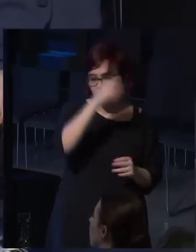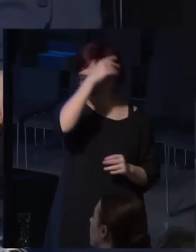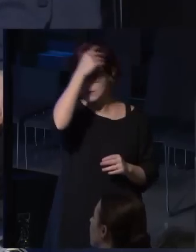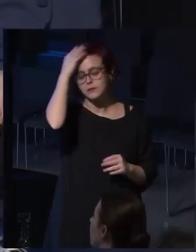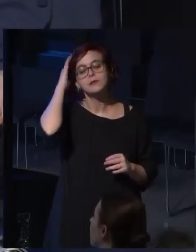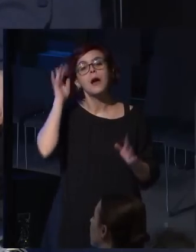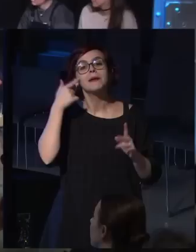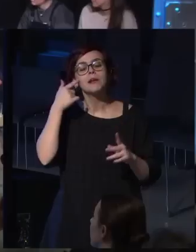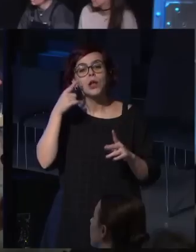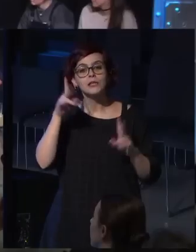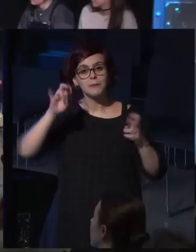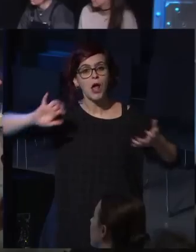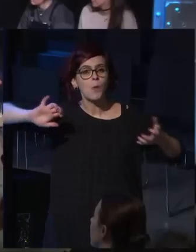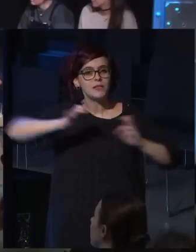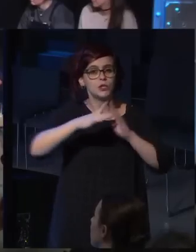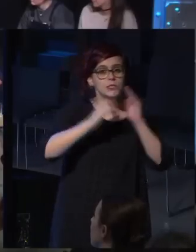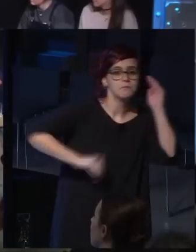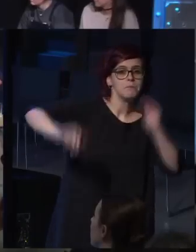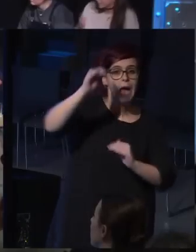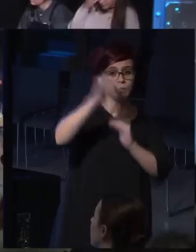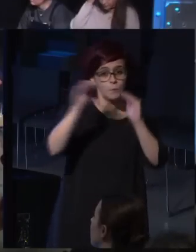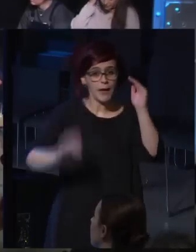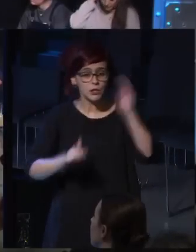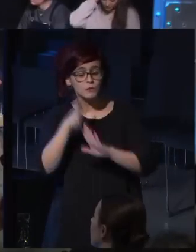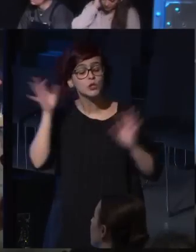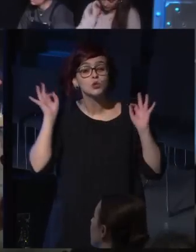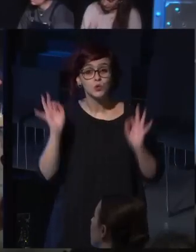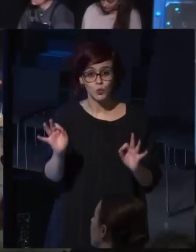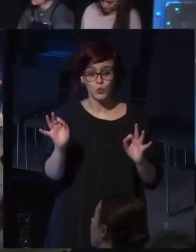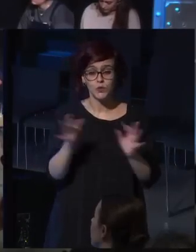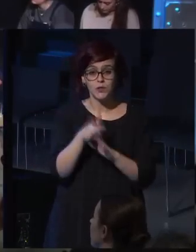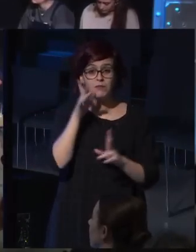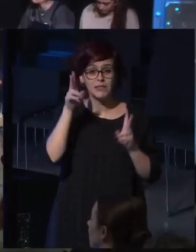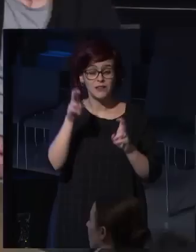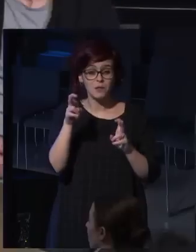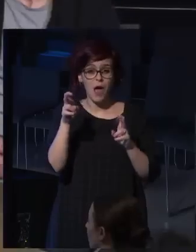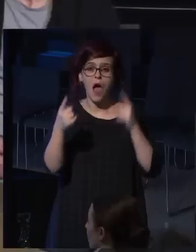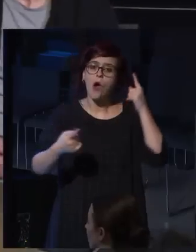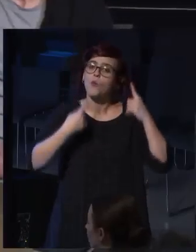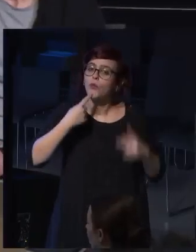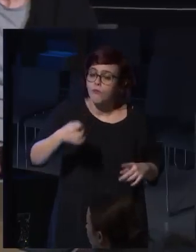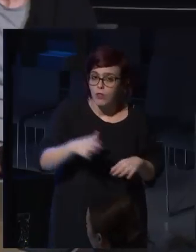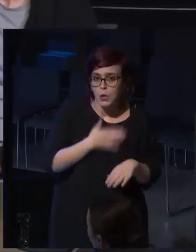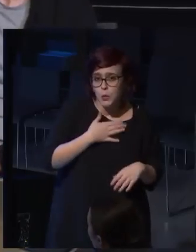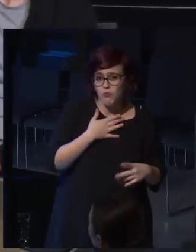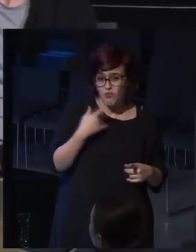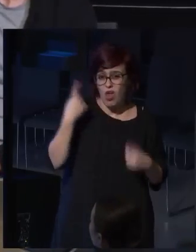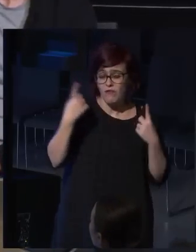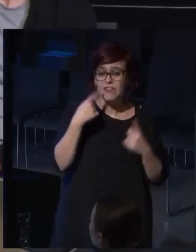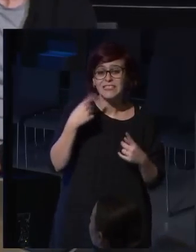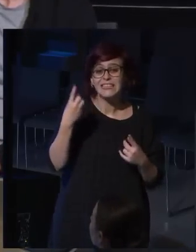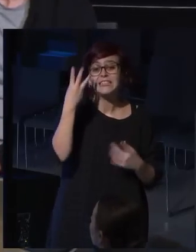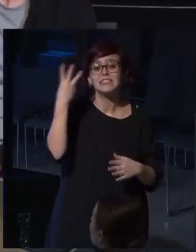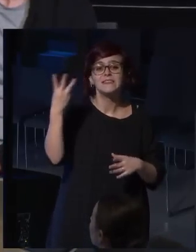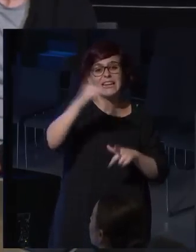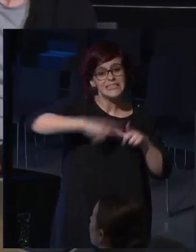lo interesante del compresor no es que suene más alto o más bajo. Cuando te pasas la cuestión es que es muy difícil. Yo he tardado 3 discos